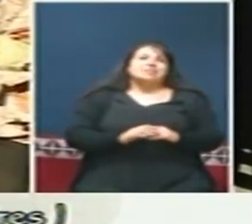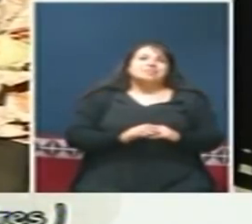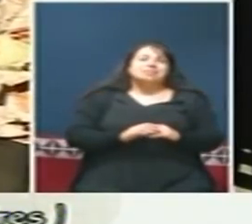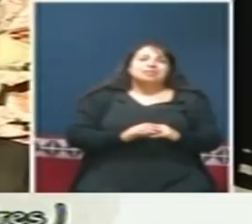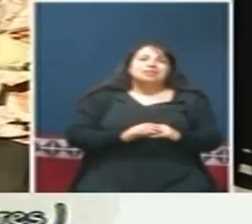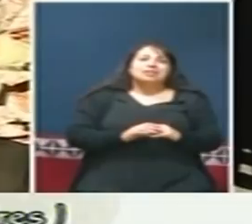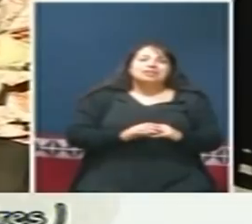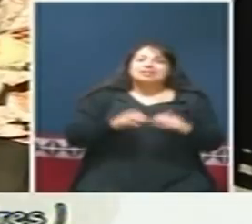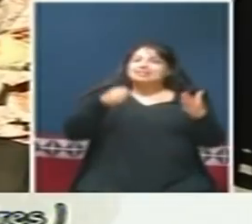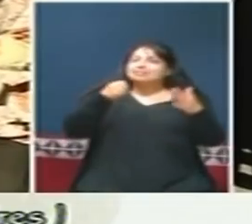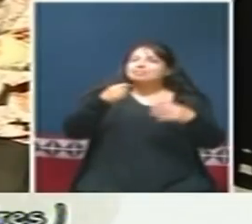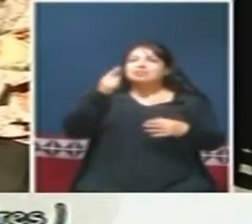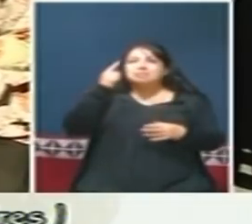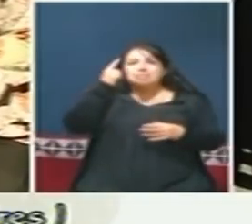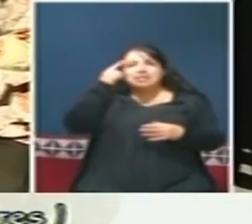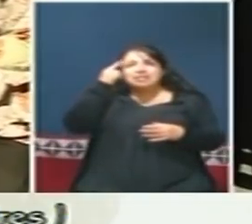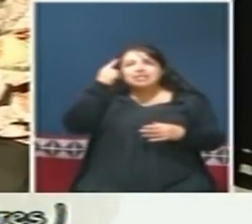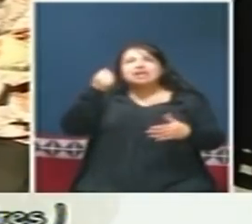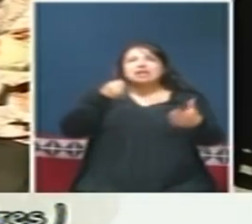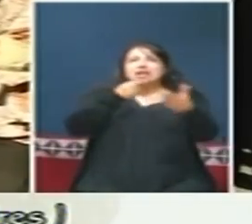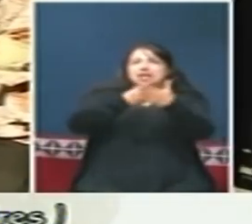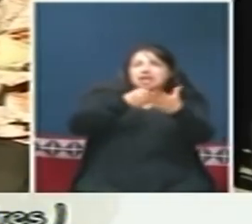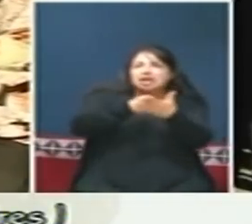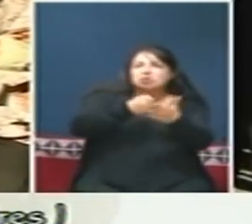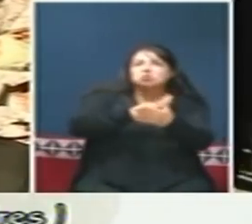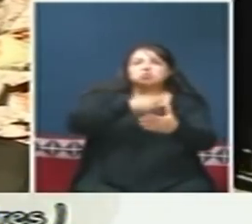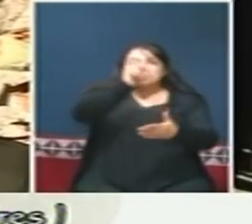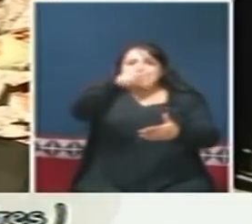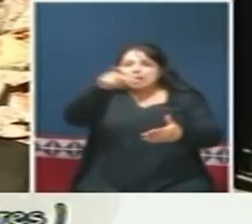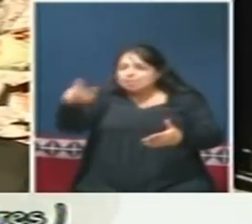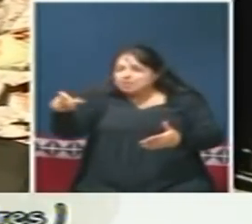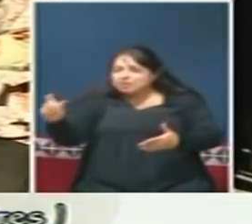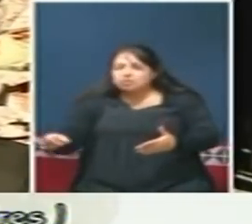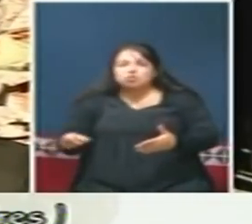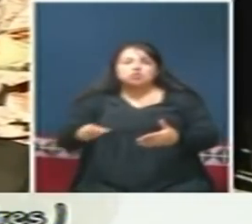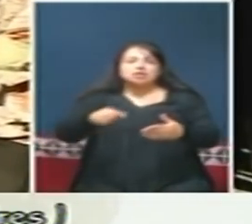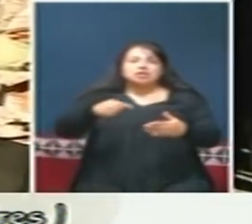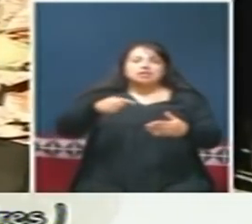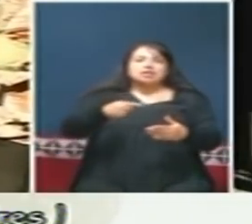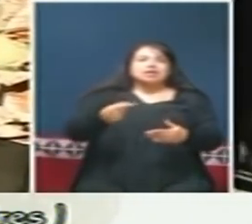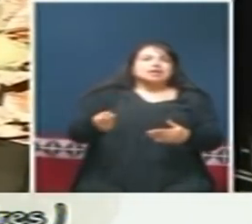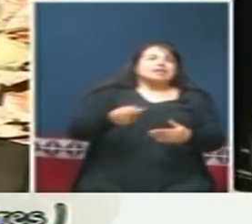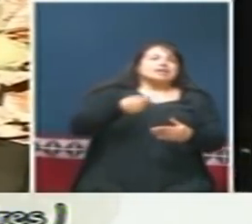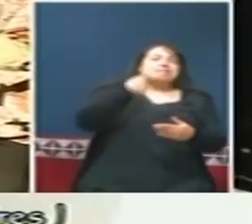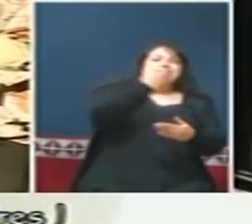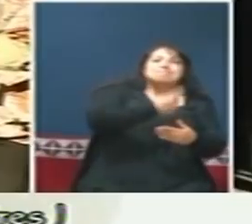todo la lucha de mucha gente que cada día apostó